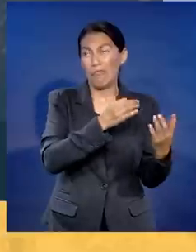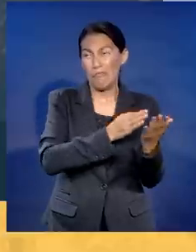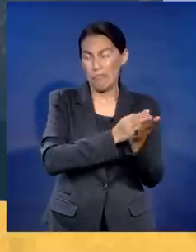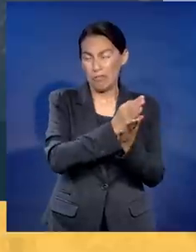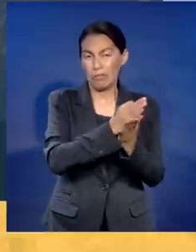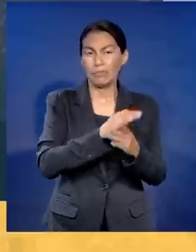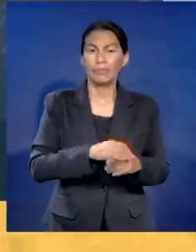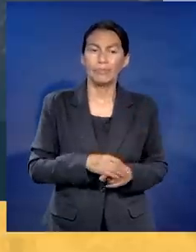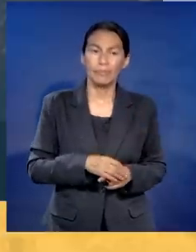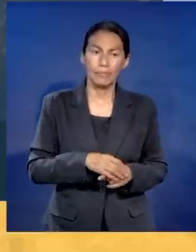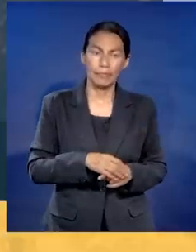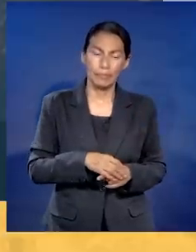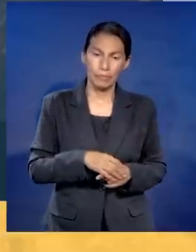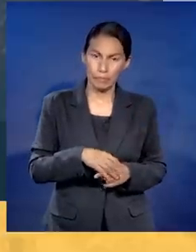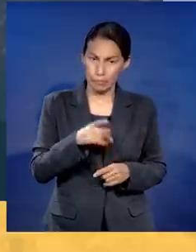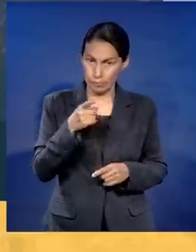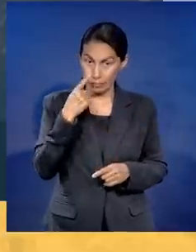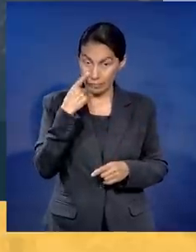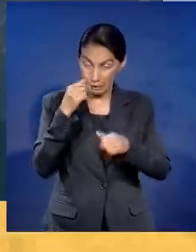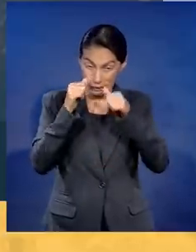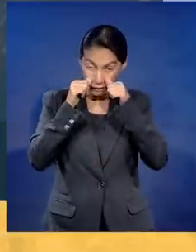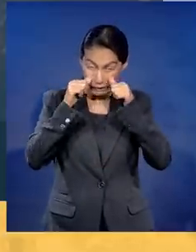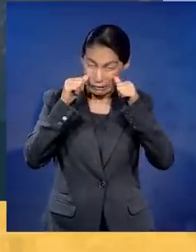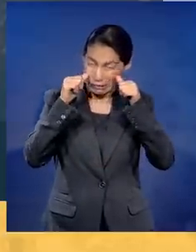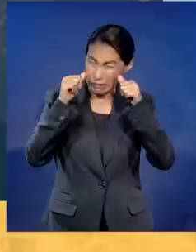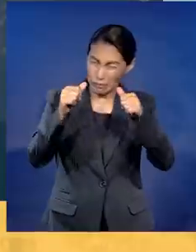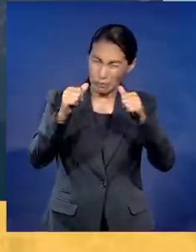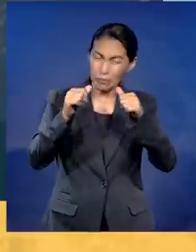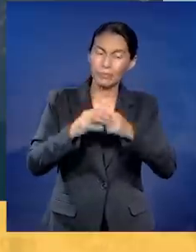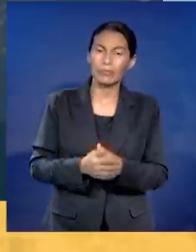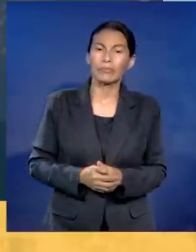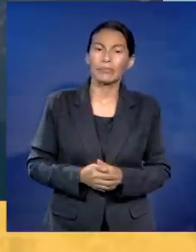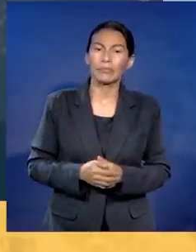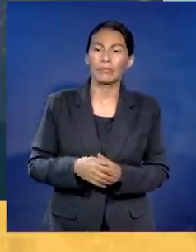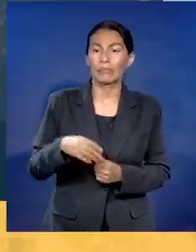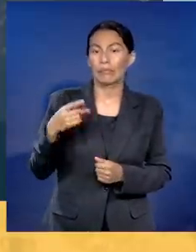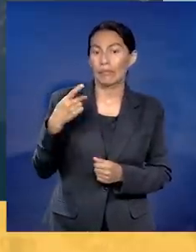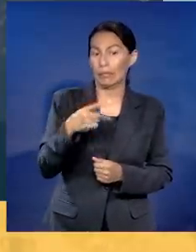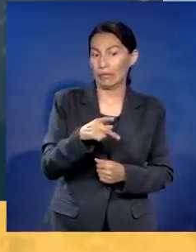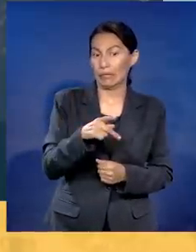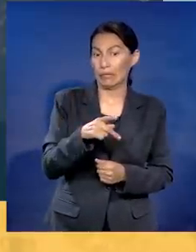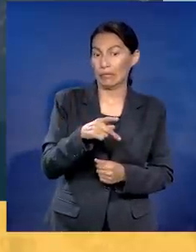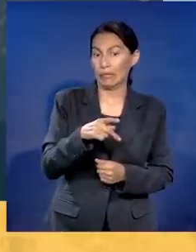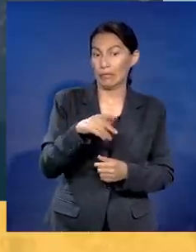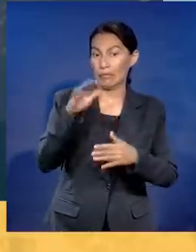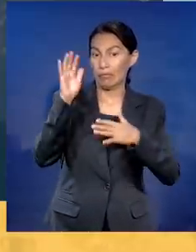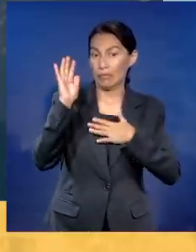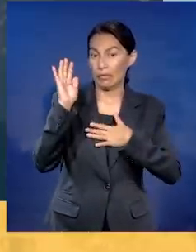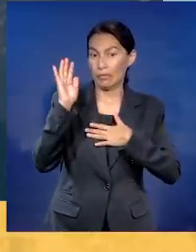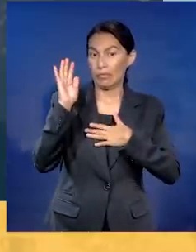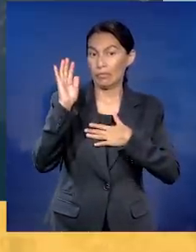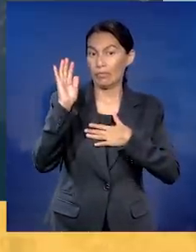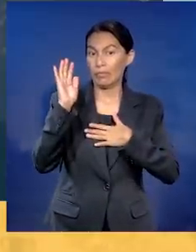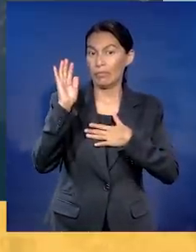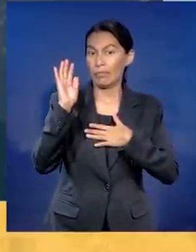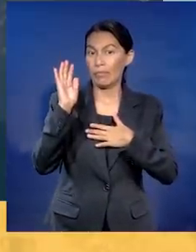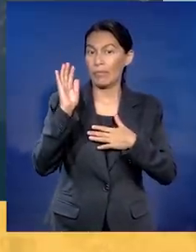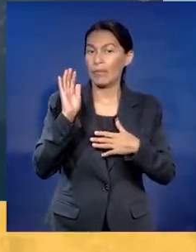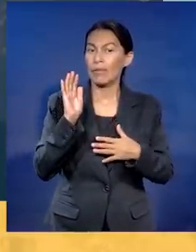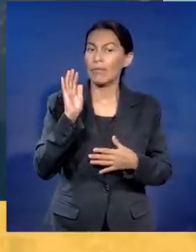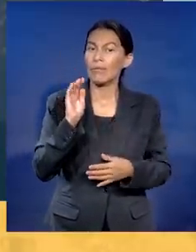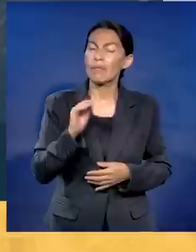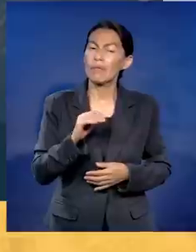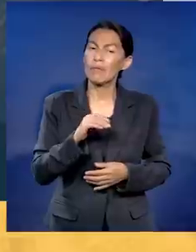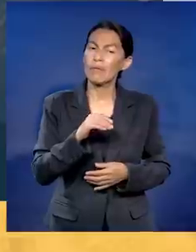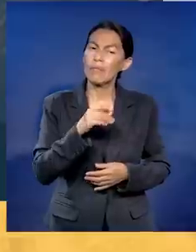hermanos. Él le dijo, Señor, atención aquí, ojo, pestaña y ceja, mucha oreja. Este es Pedro hablando como un novio en el